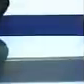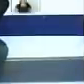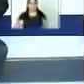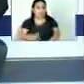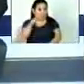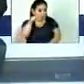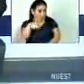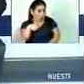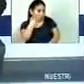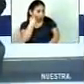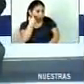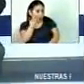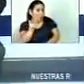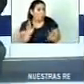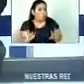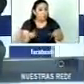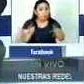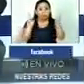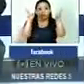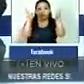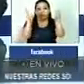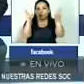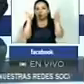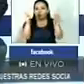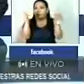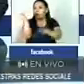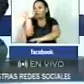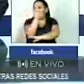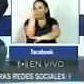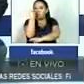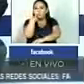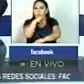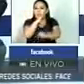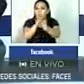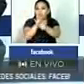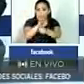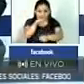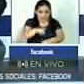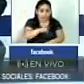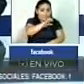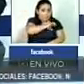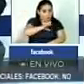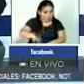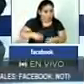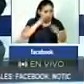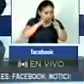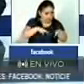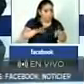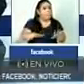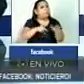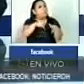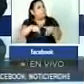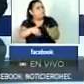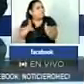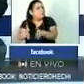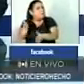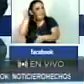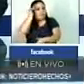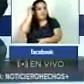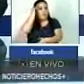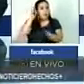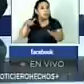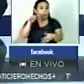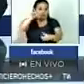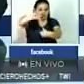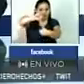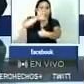Ya les mostramos cómo se encuentra la situación en cuanto a la emergencia generada por el COVID-19 aquí en El Salvador. Ahora vamos a conocer qué está ocurriendo en la